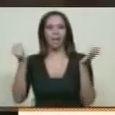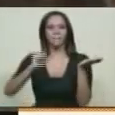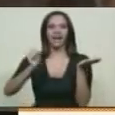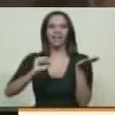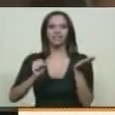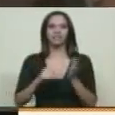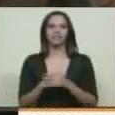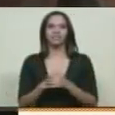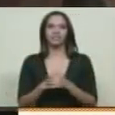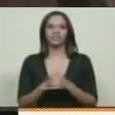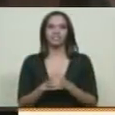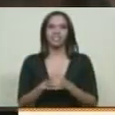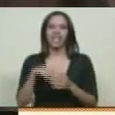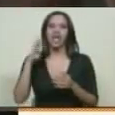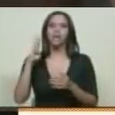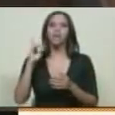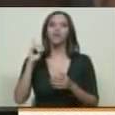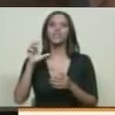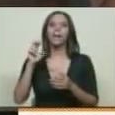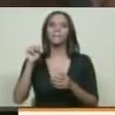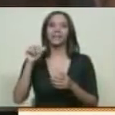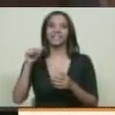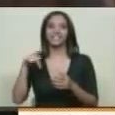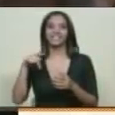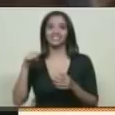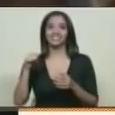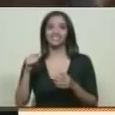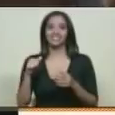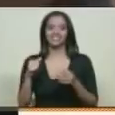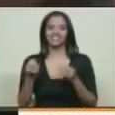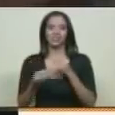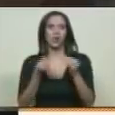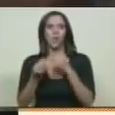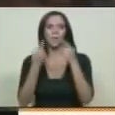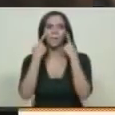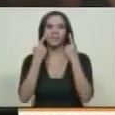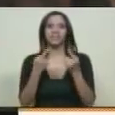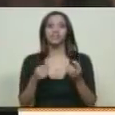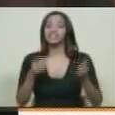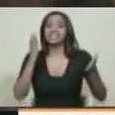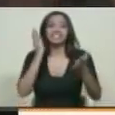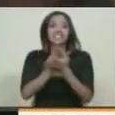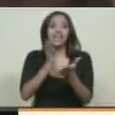dando? En Budapest. Cada vez. ¿Cómo viste en Budapest el mazo dando?